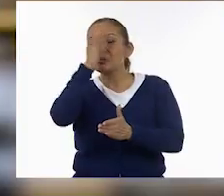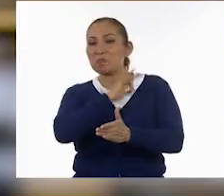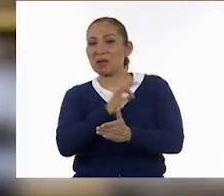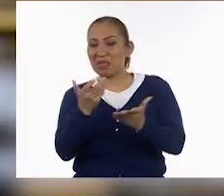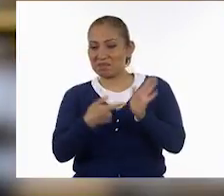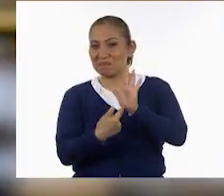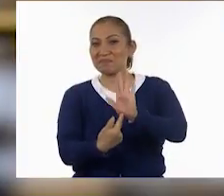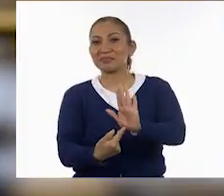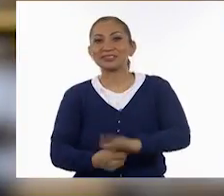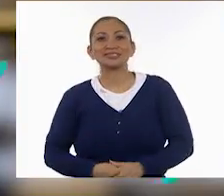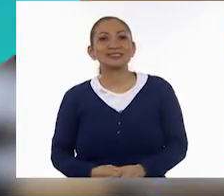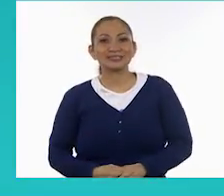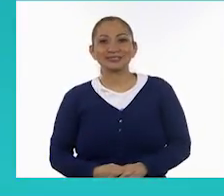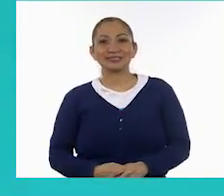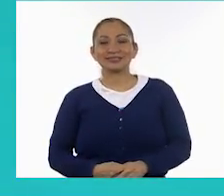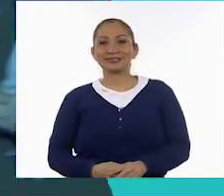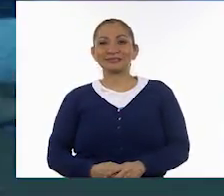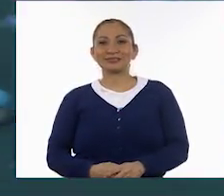ser.